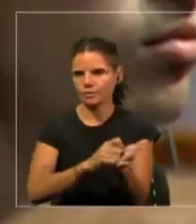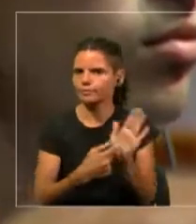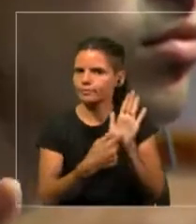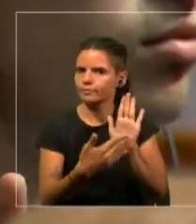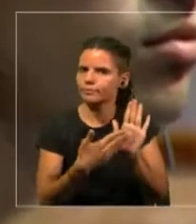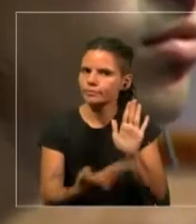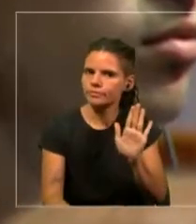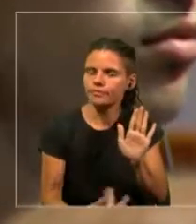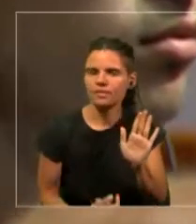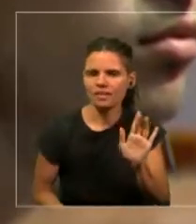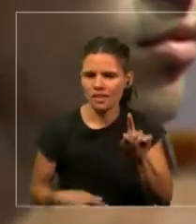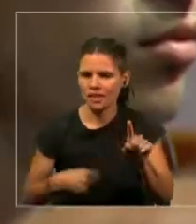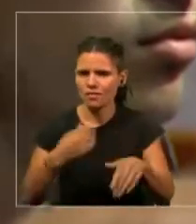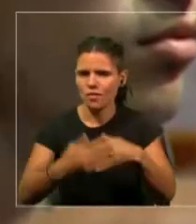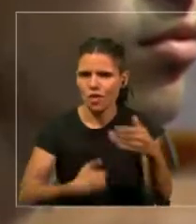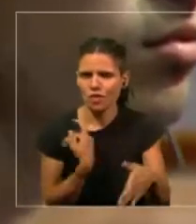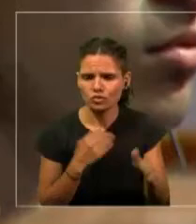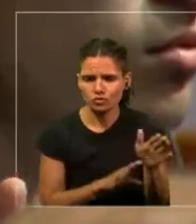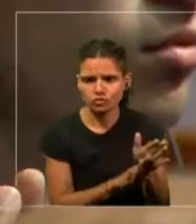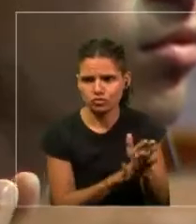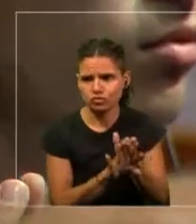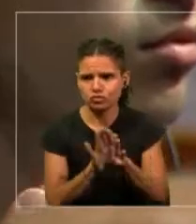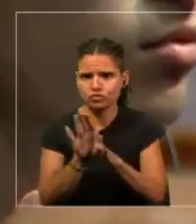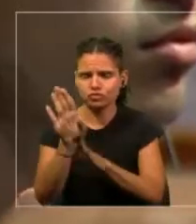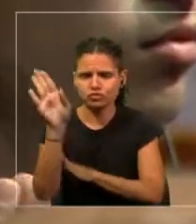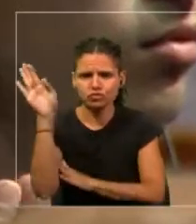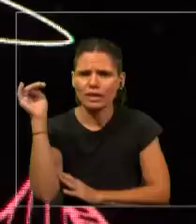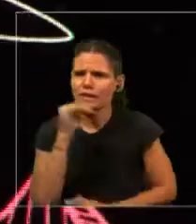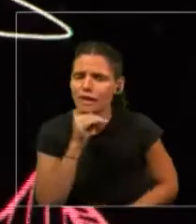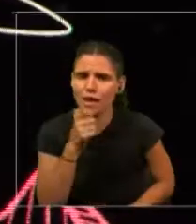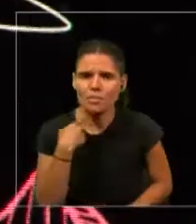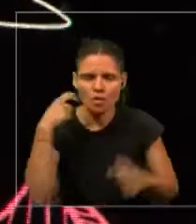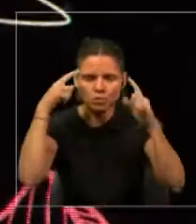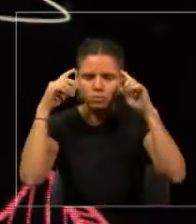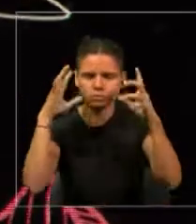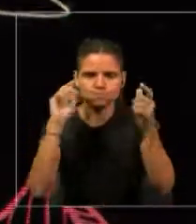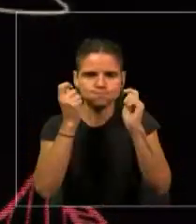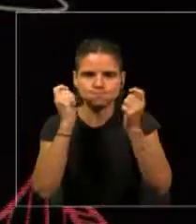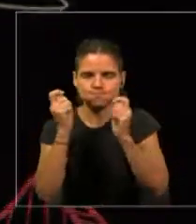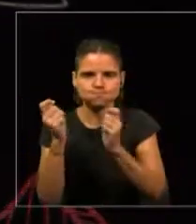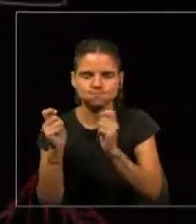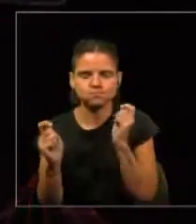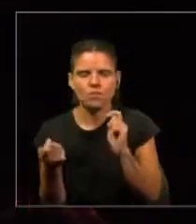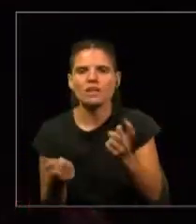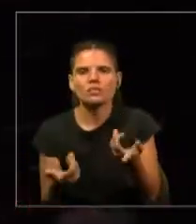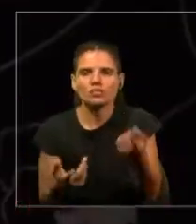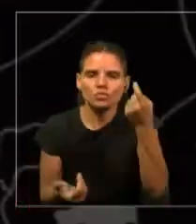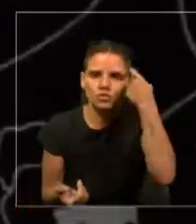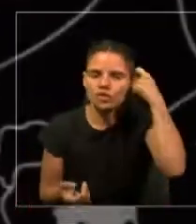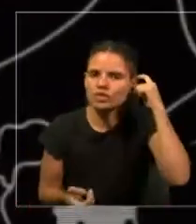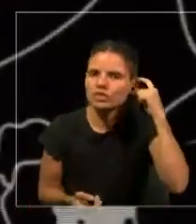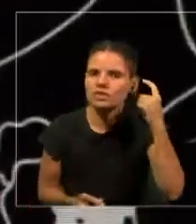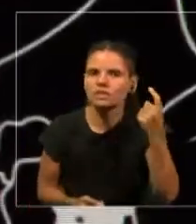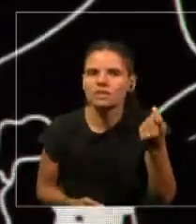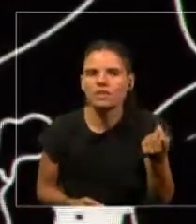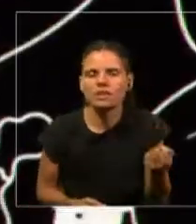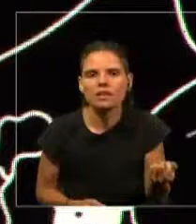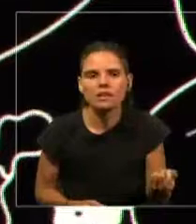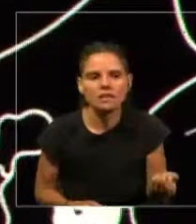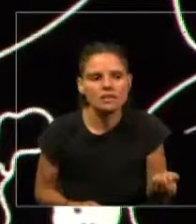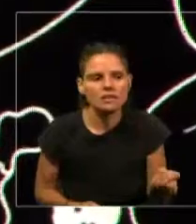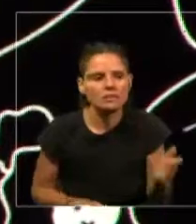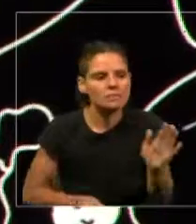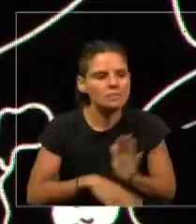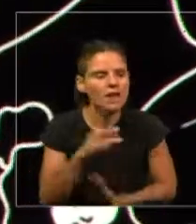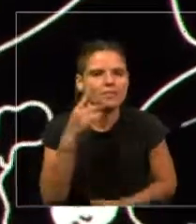Vivimos una evolución muy rápida de las mentalidades que está tomando la forma de una conciencia, sobre todo lo que causa